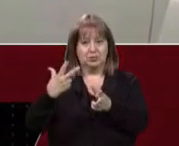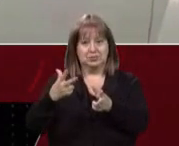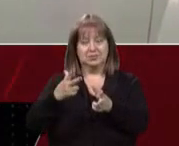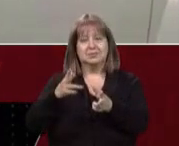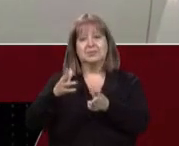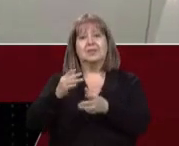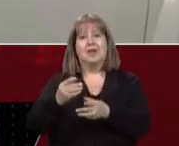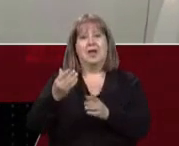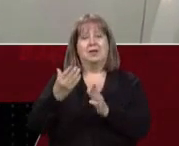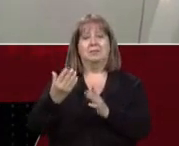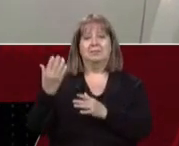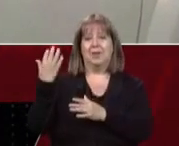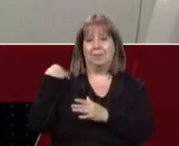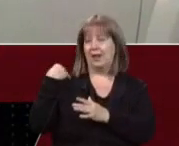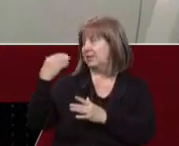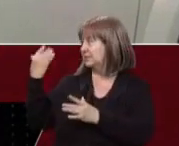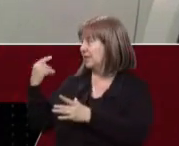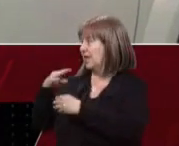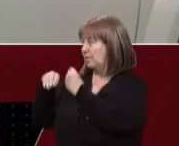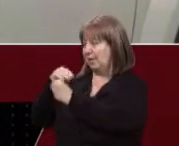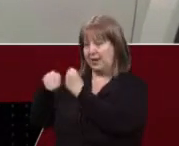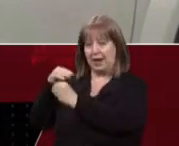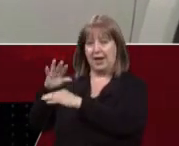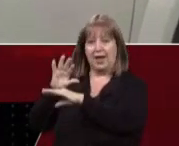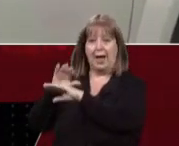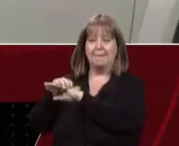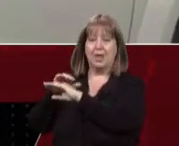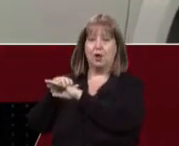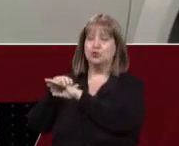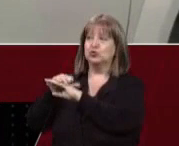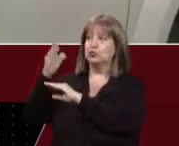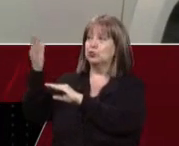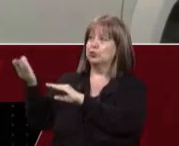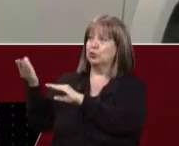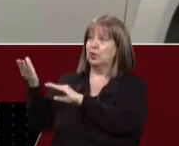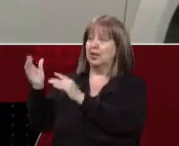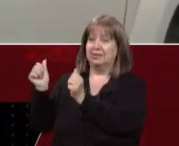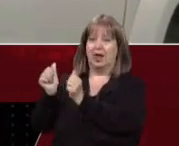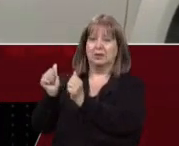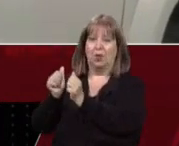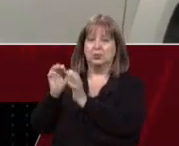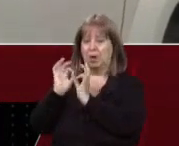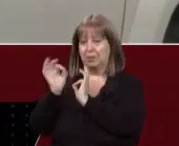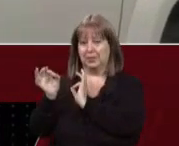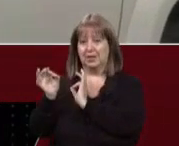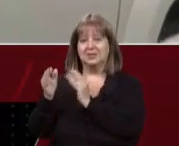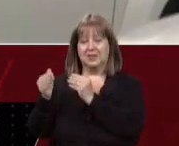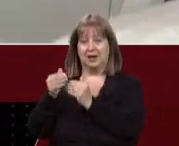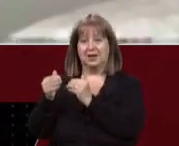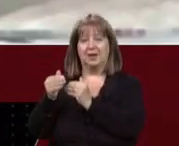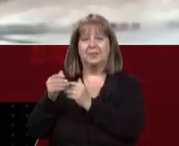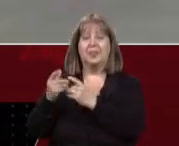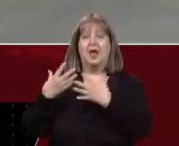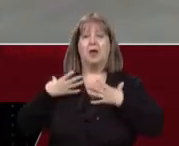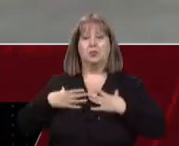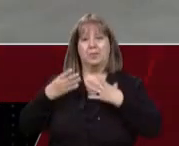van a ver la familia el grupo de amigos que sean están justamente muy cerca de la escena del hecho ya retiraron